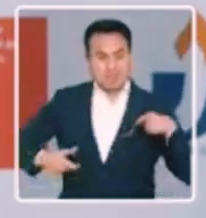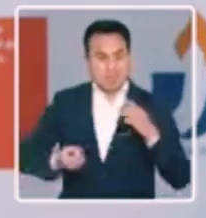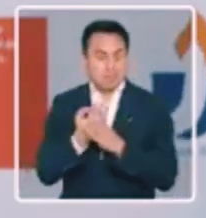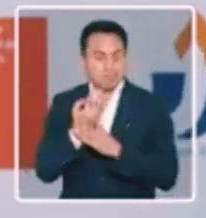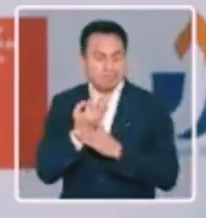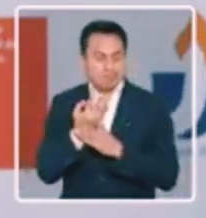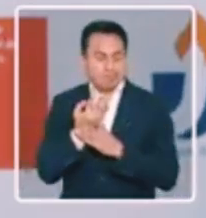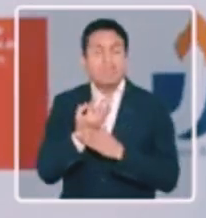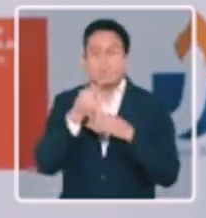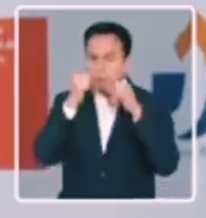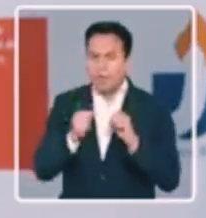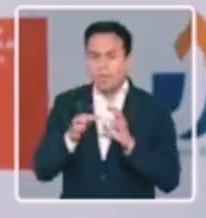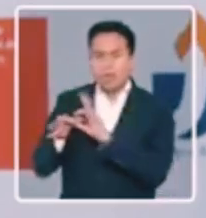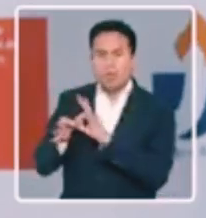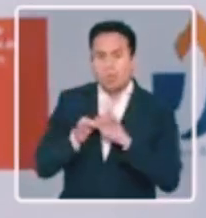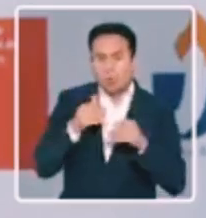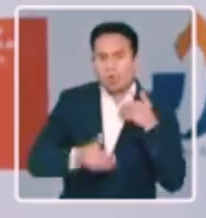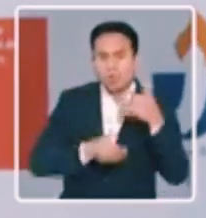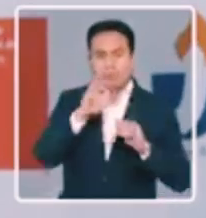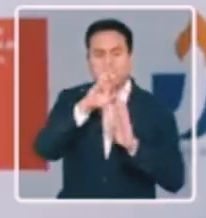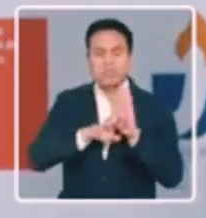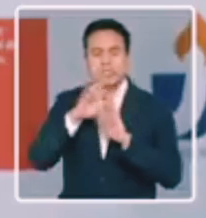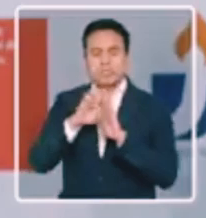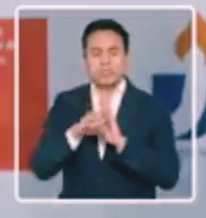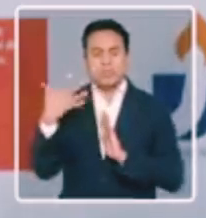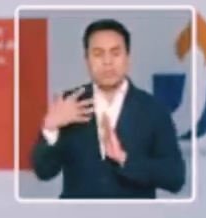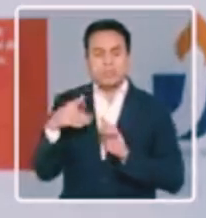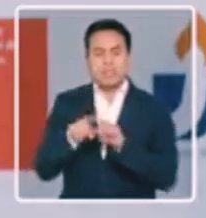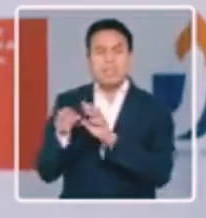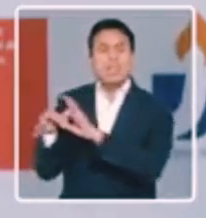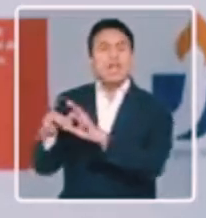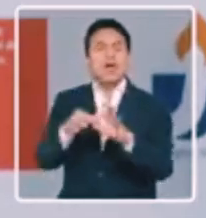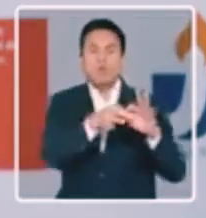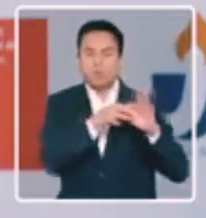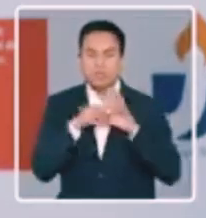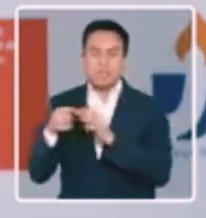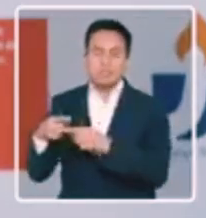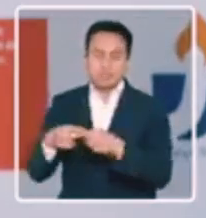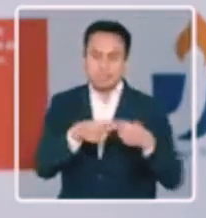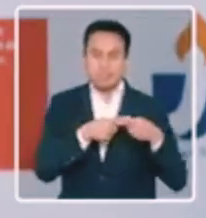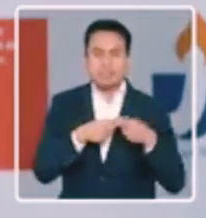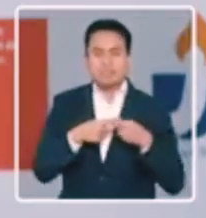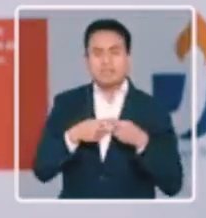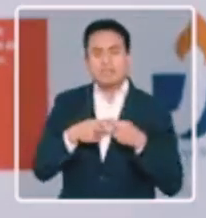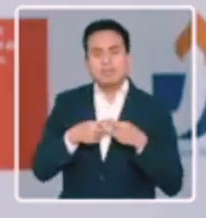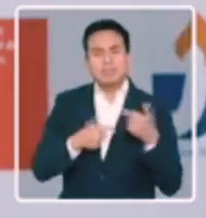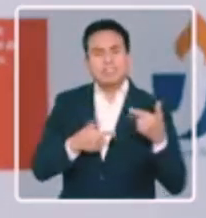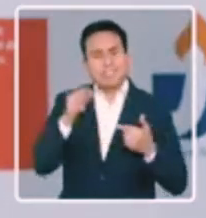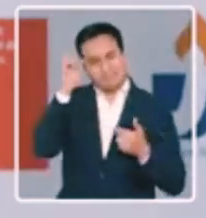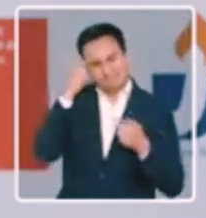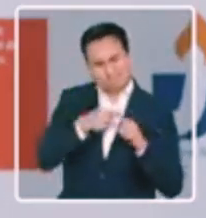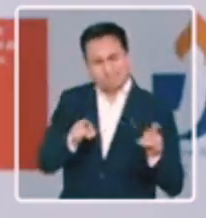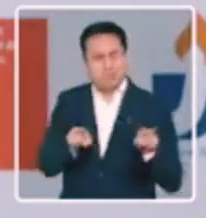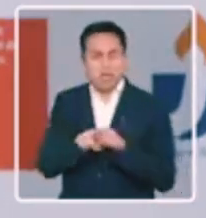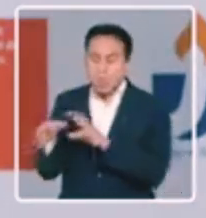mandato que pueda continuar con proyectos que valgan la pena y que nos unan como sociedad Más allá de las diferencias